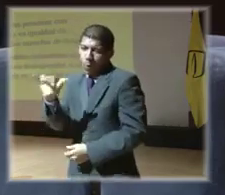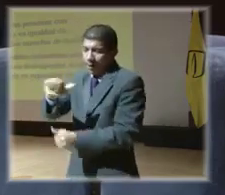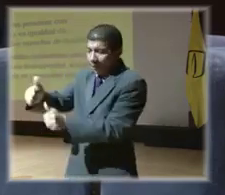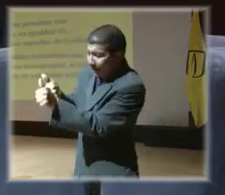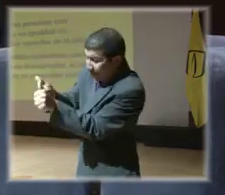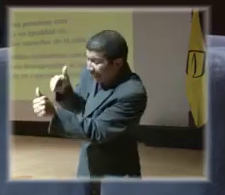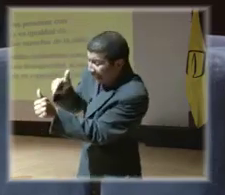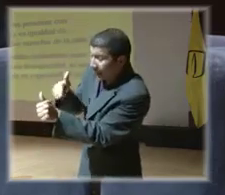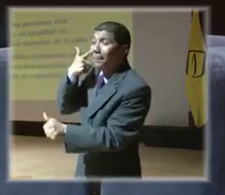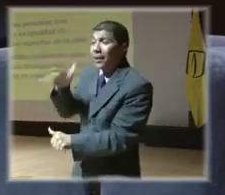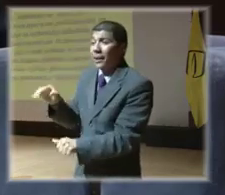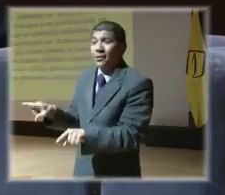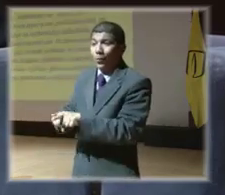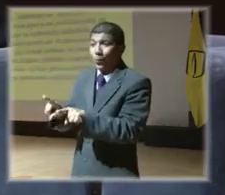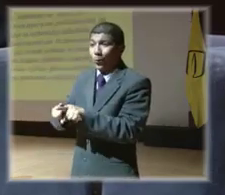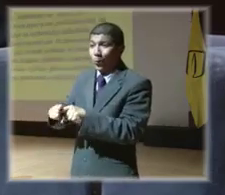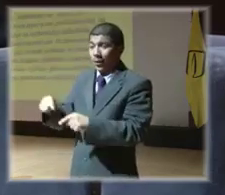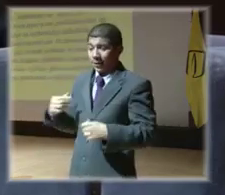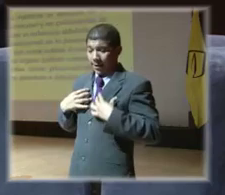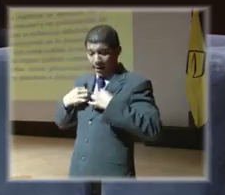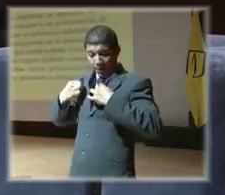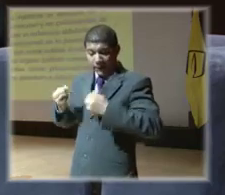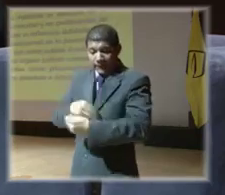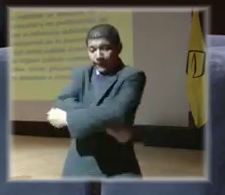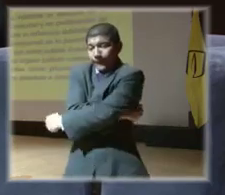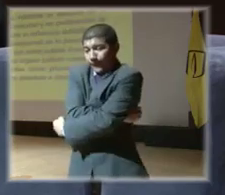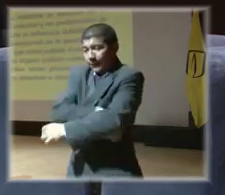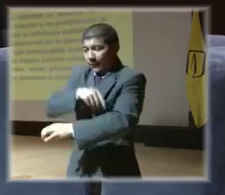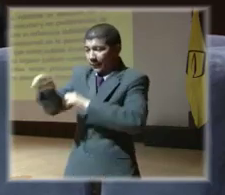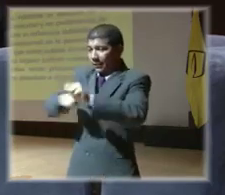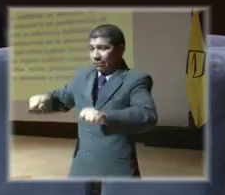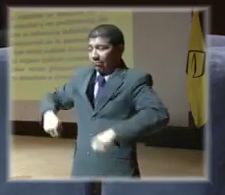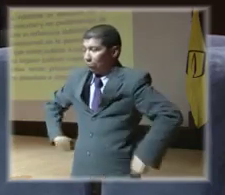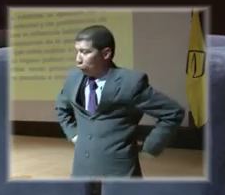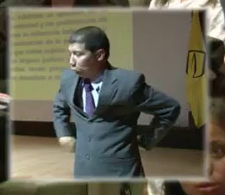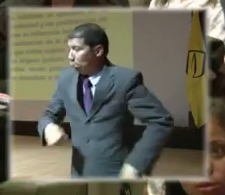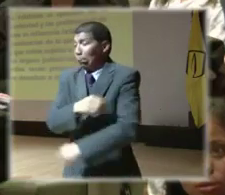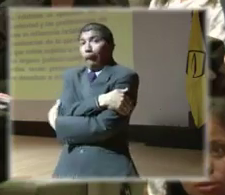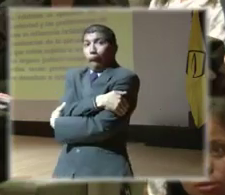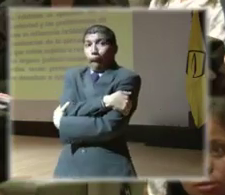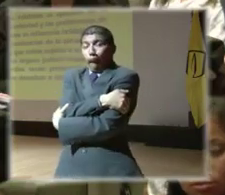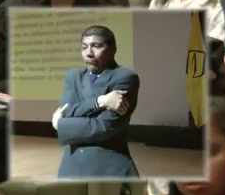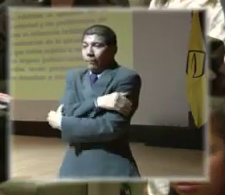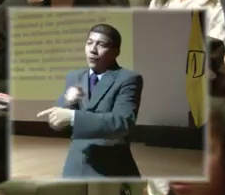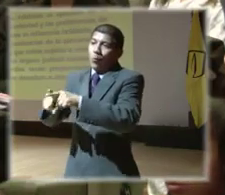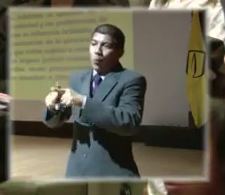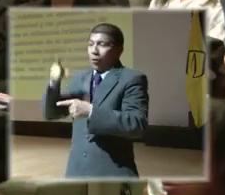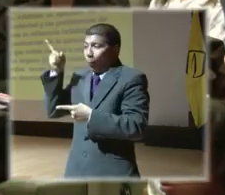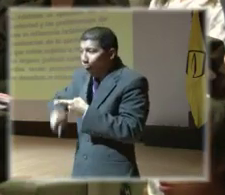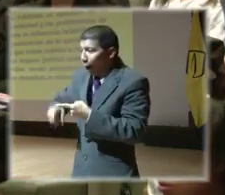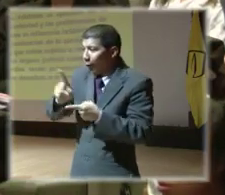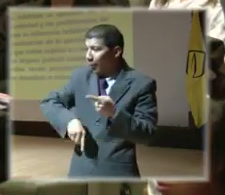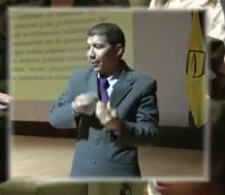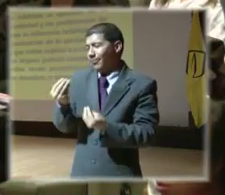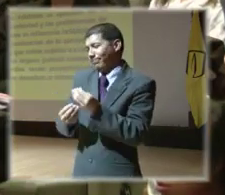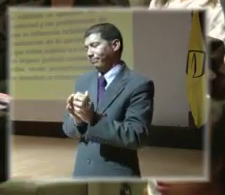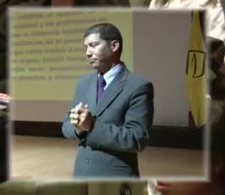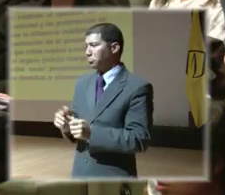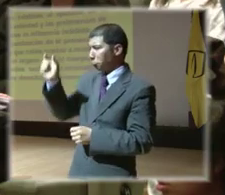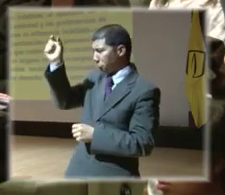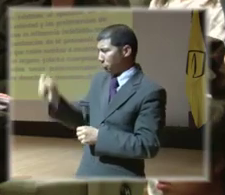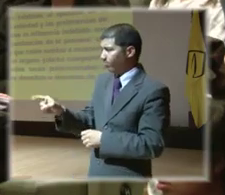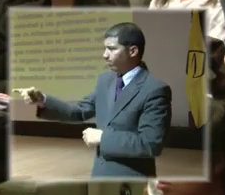con discapacidad. En nuestra experiencia, siempre que una persona, una familia llega a preguntarnos sobre interdicción, no le decimos, sí,